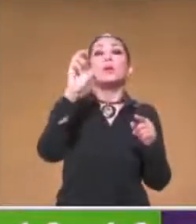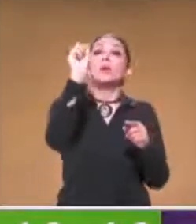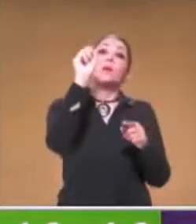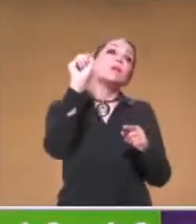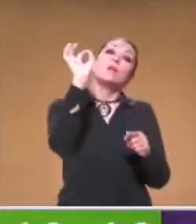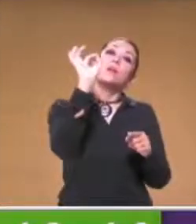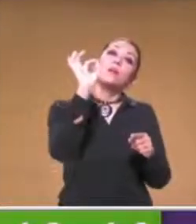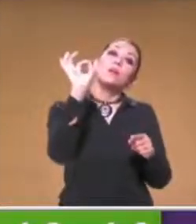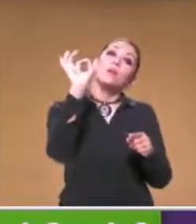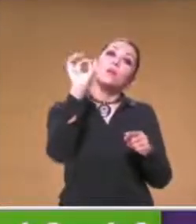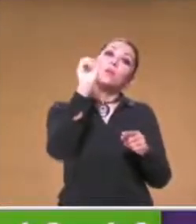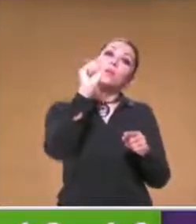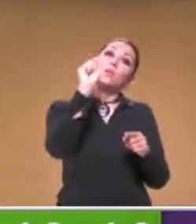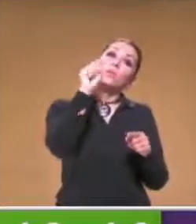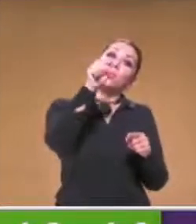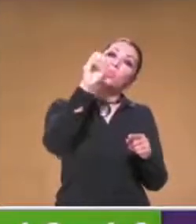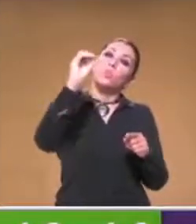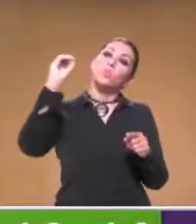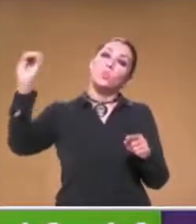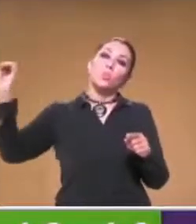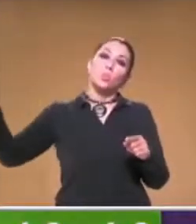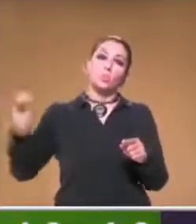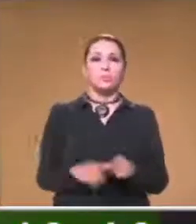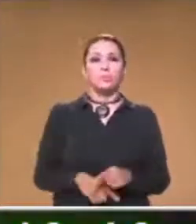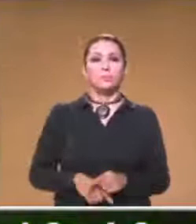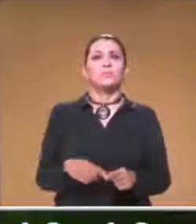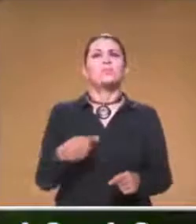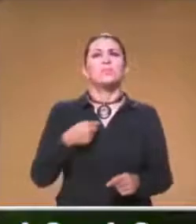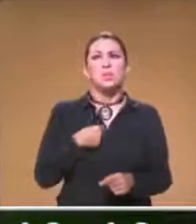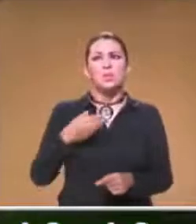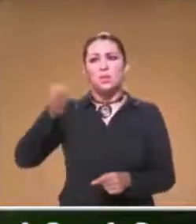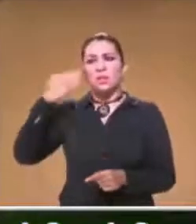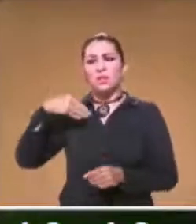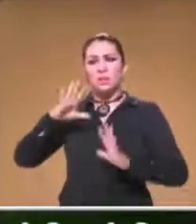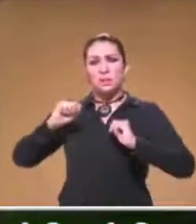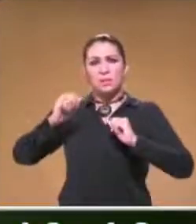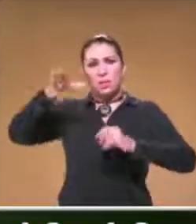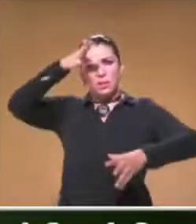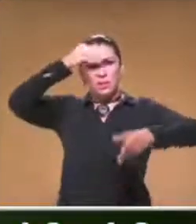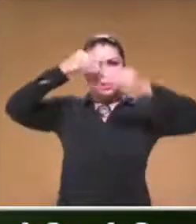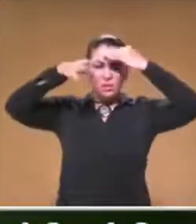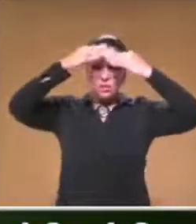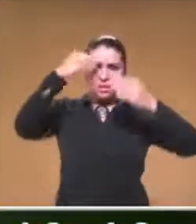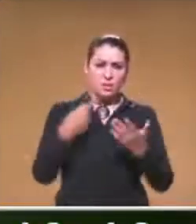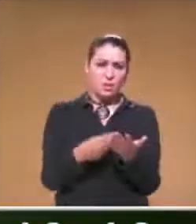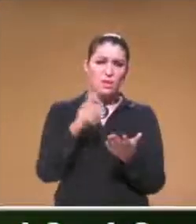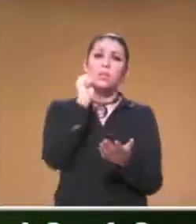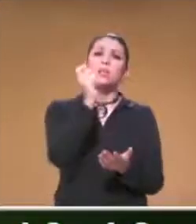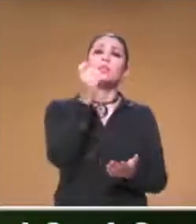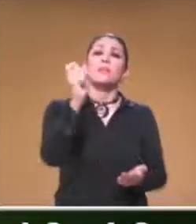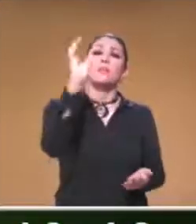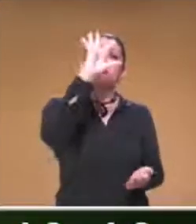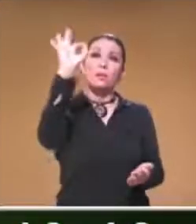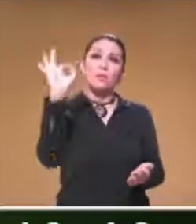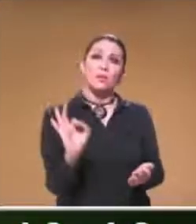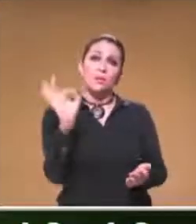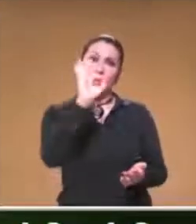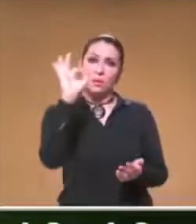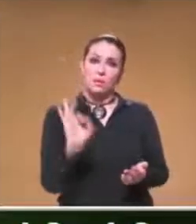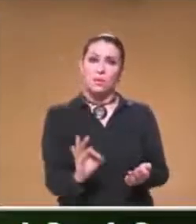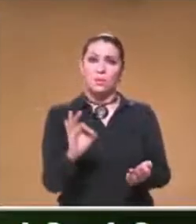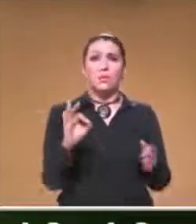¿qué conocimientos previos necesito yo? Pues necesito qué significa el por ciento, necesito cómo